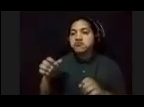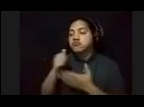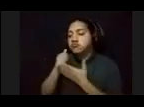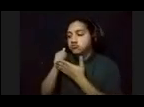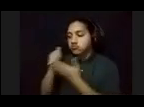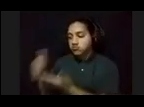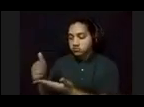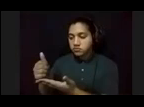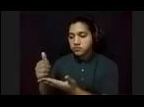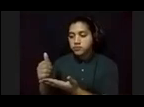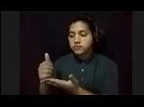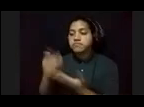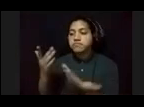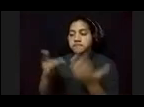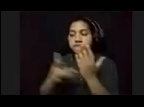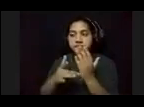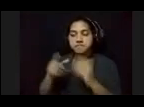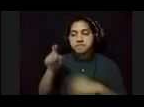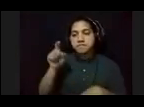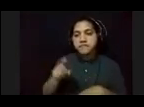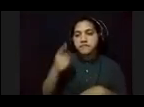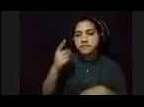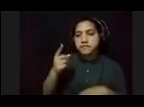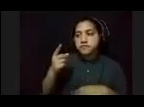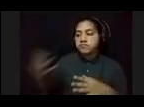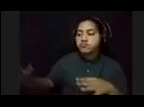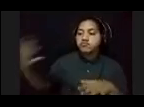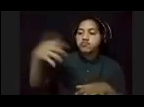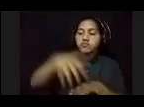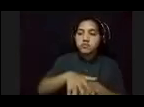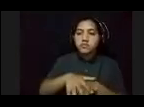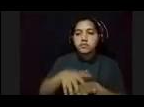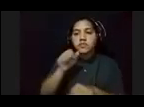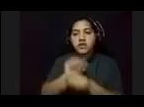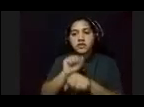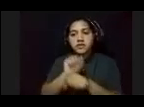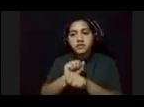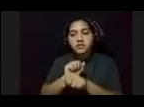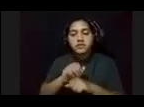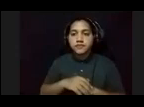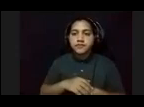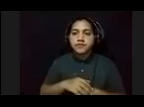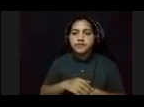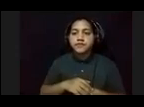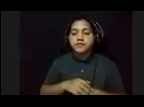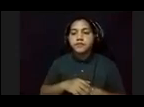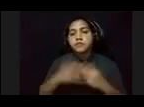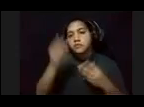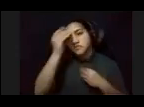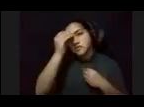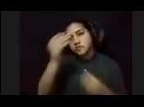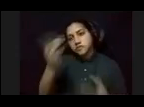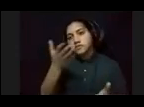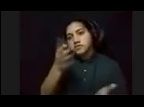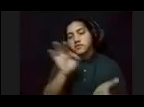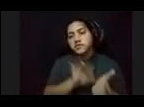con herramientas necesarias para insertarlos en el mundo laboral. A la luz de los datos del censo